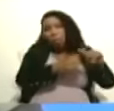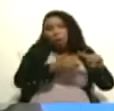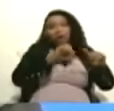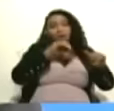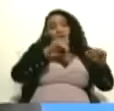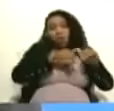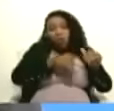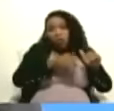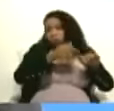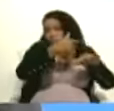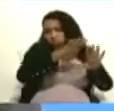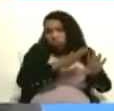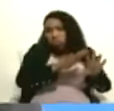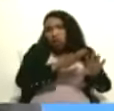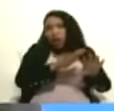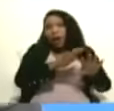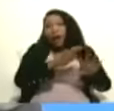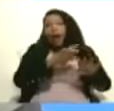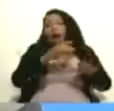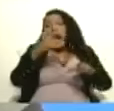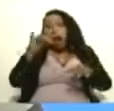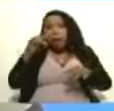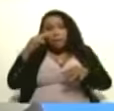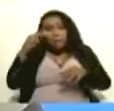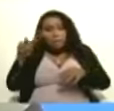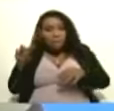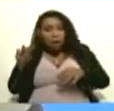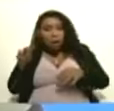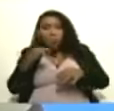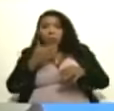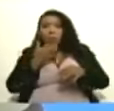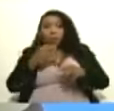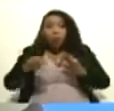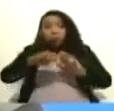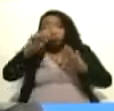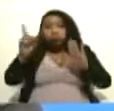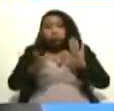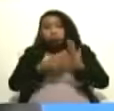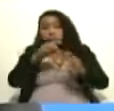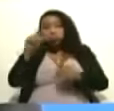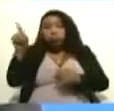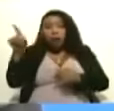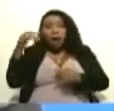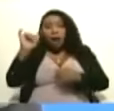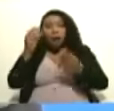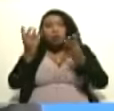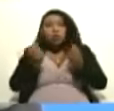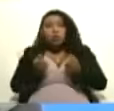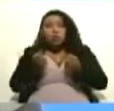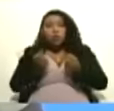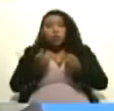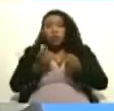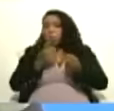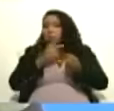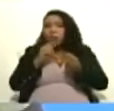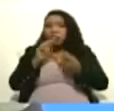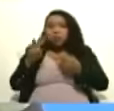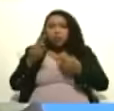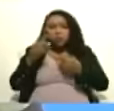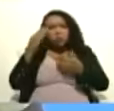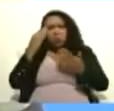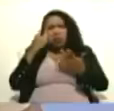100% cuánto va a haber y cuando haya el 100% ya contado Ese es el número no tienes que hacer ninguna proyección no sé si me